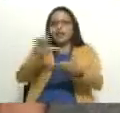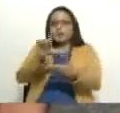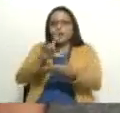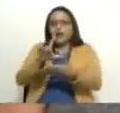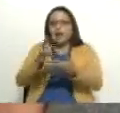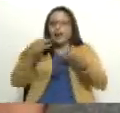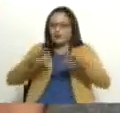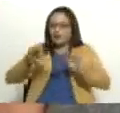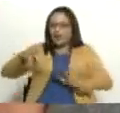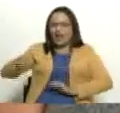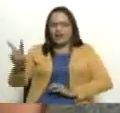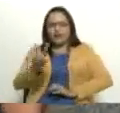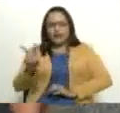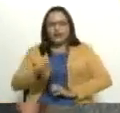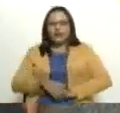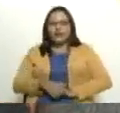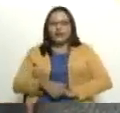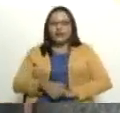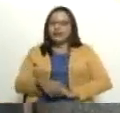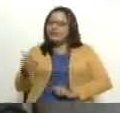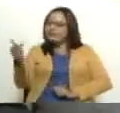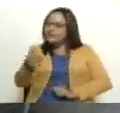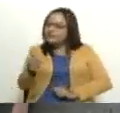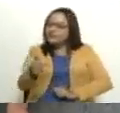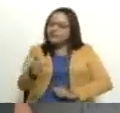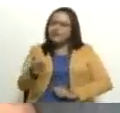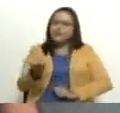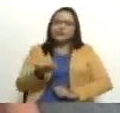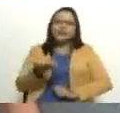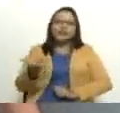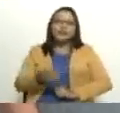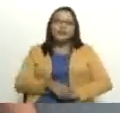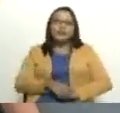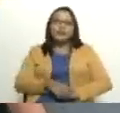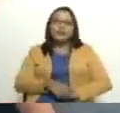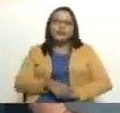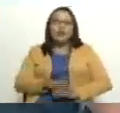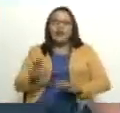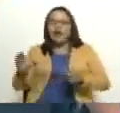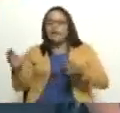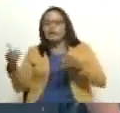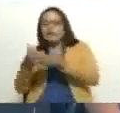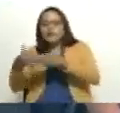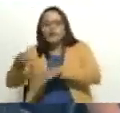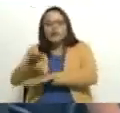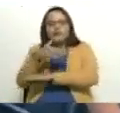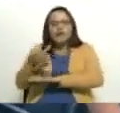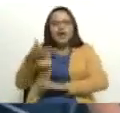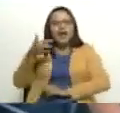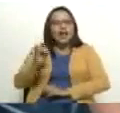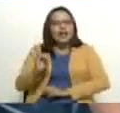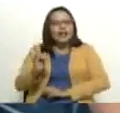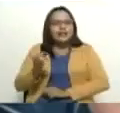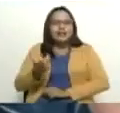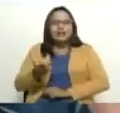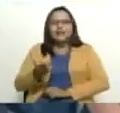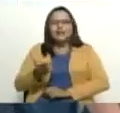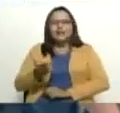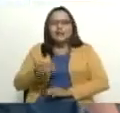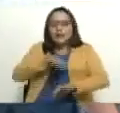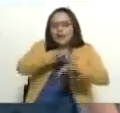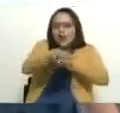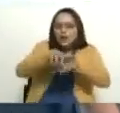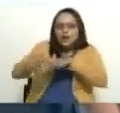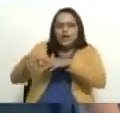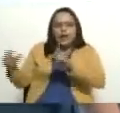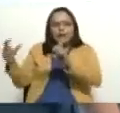en Venezuela, este, vamos a decir, subgénero musical tiene en la gran mayoría de